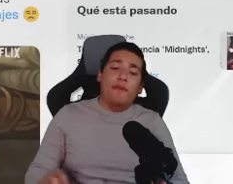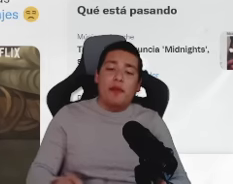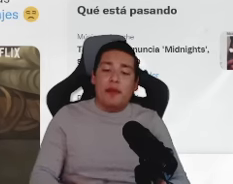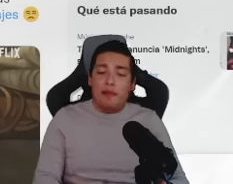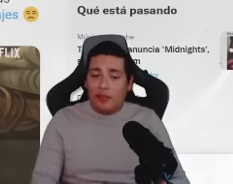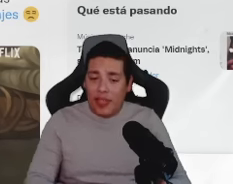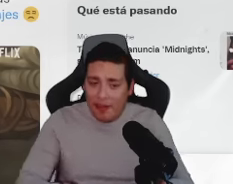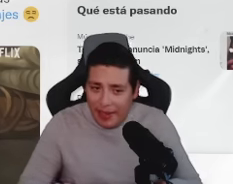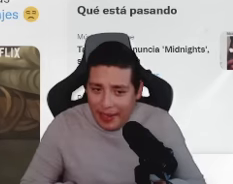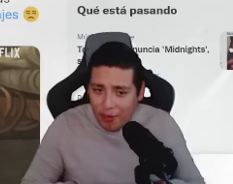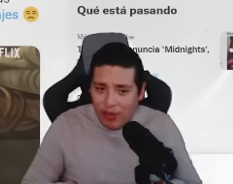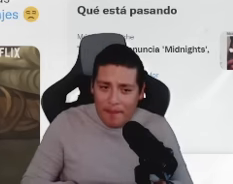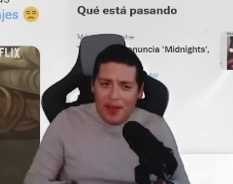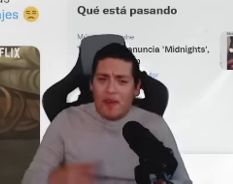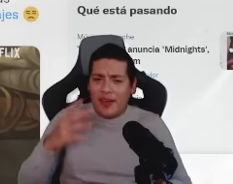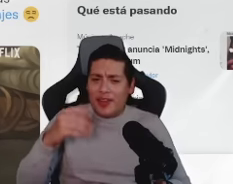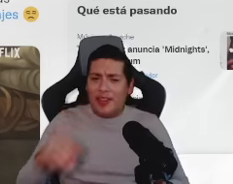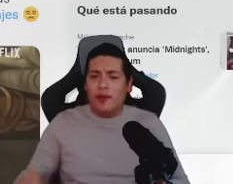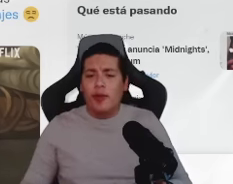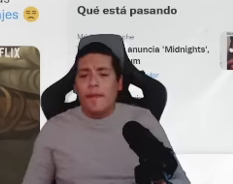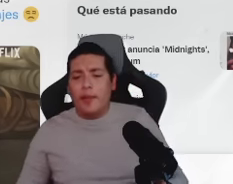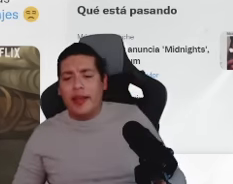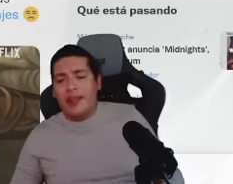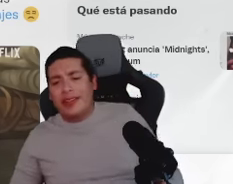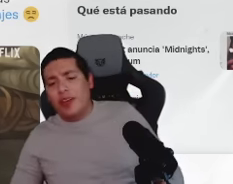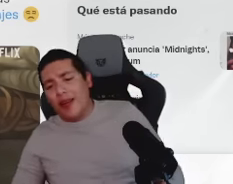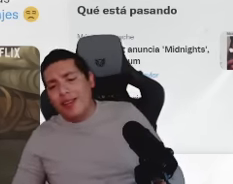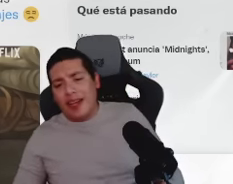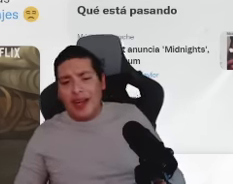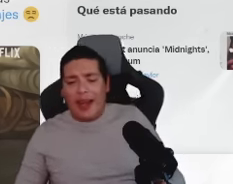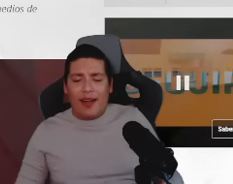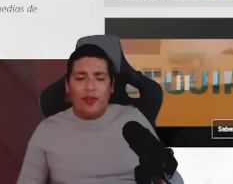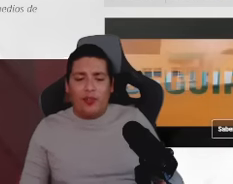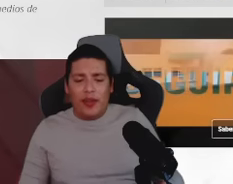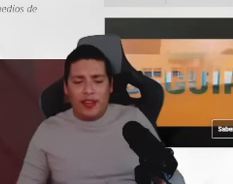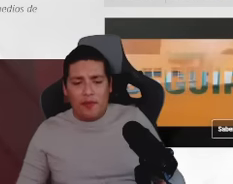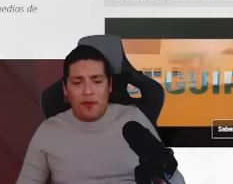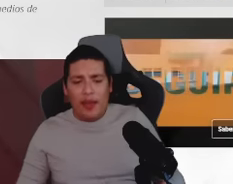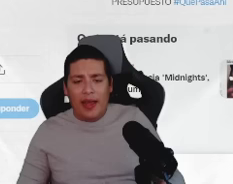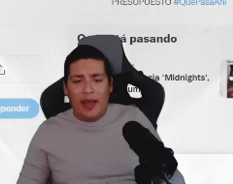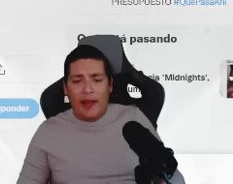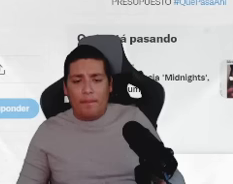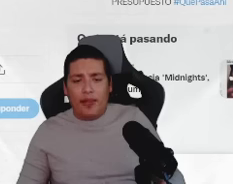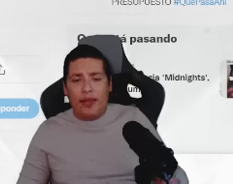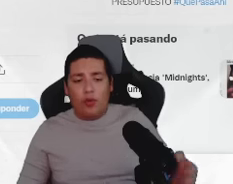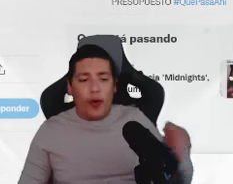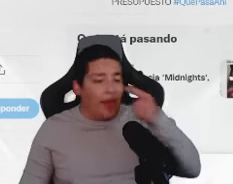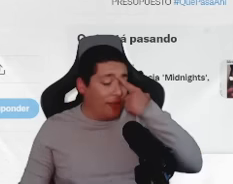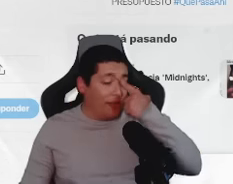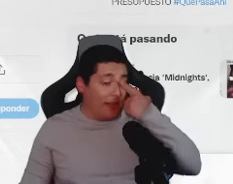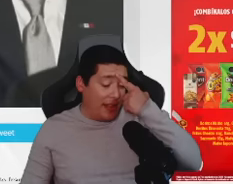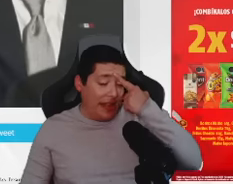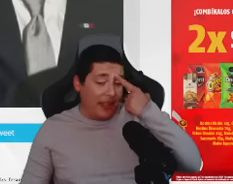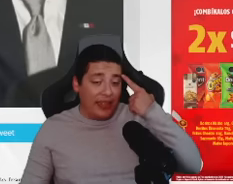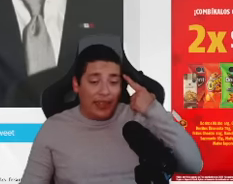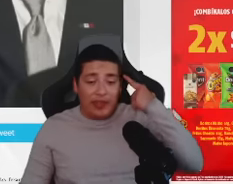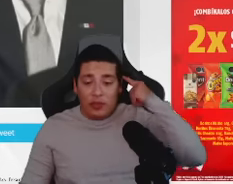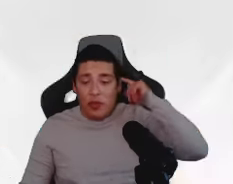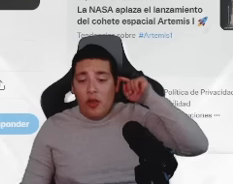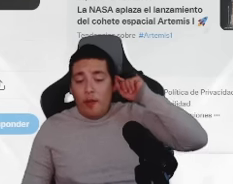que vivimos en méxico también como les digo pues se encuentra carlos loret de mola atorado en